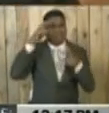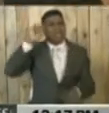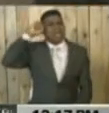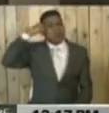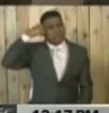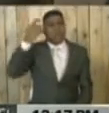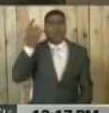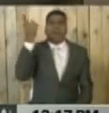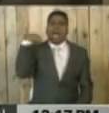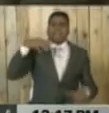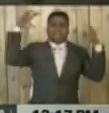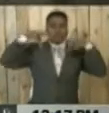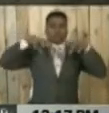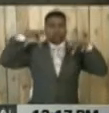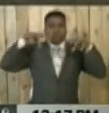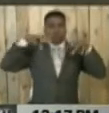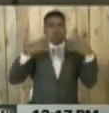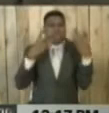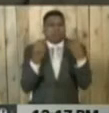hace 4 años, y